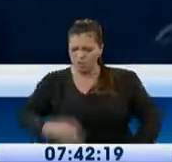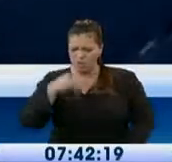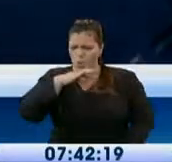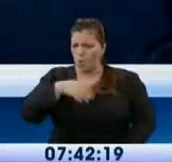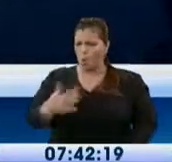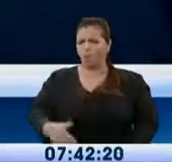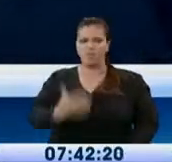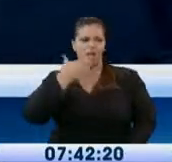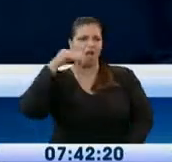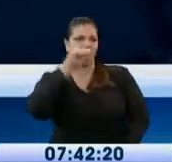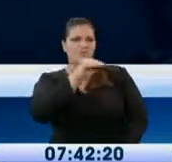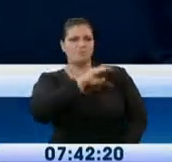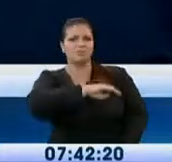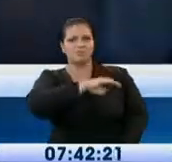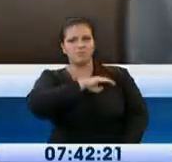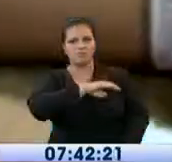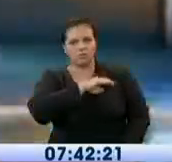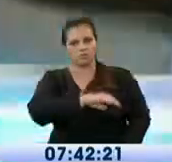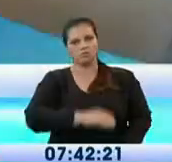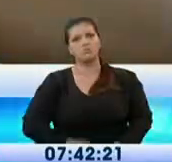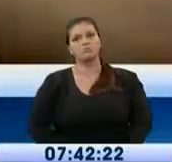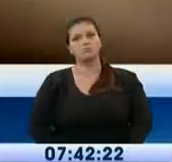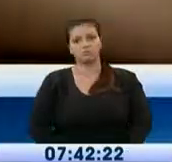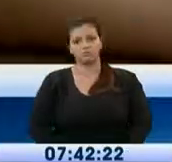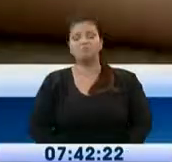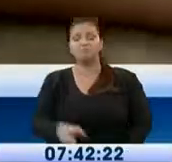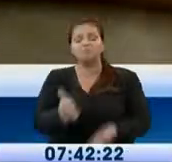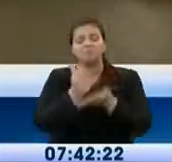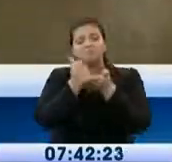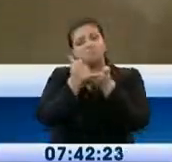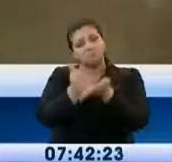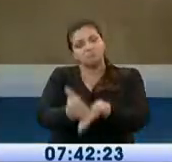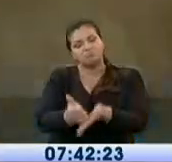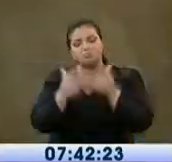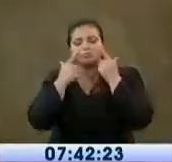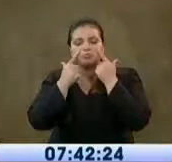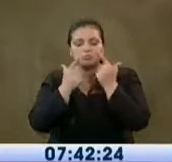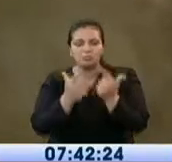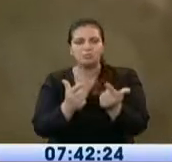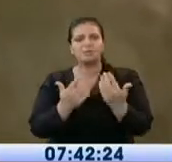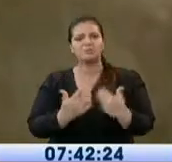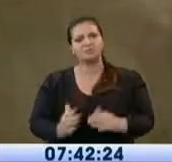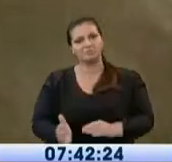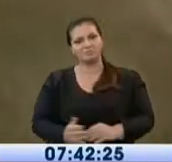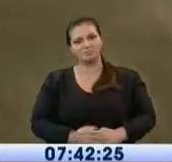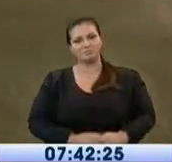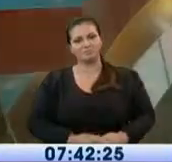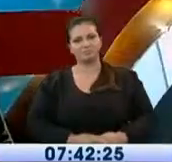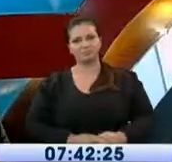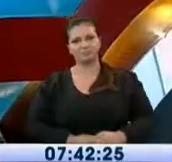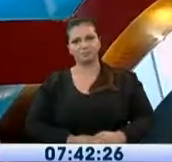mejores condiciones para su desarrollo. En Quito informó Iván Casamen.